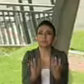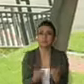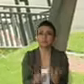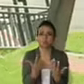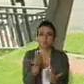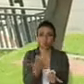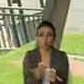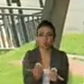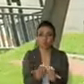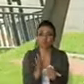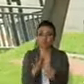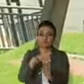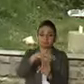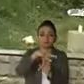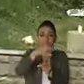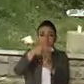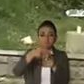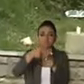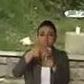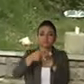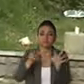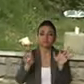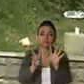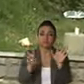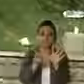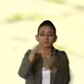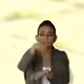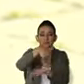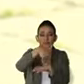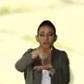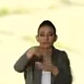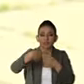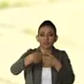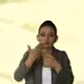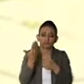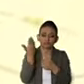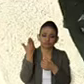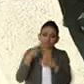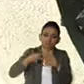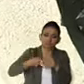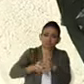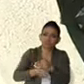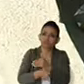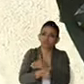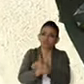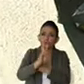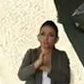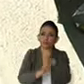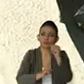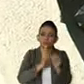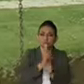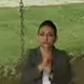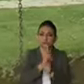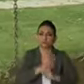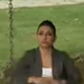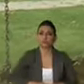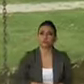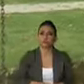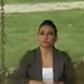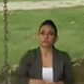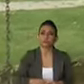este parque infantil ubicado en el barrio de San Juan, centro de Quito, que fue inaugurado hace aproximadamente 2 años.